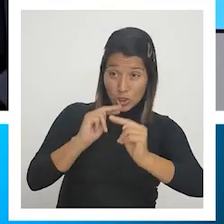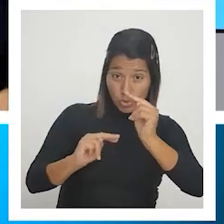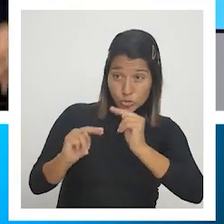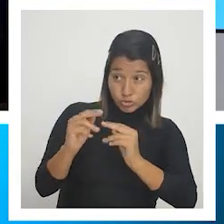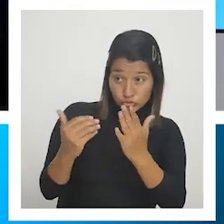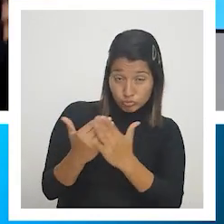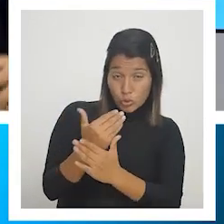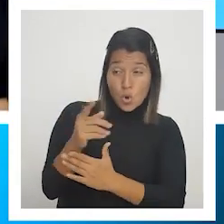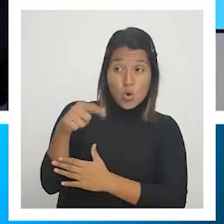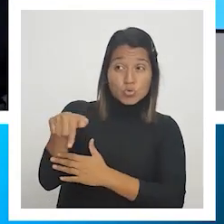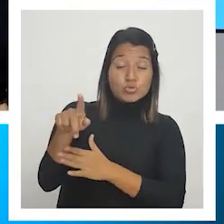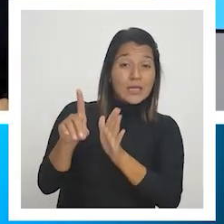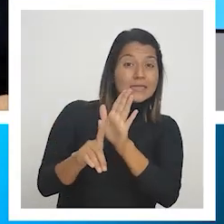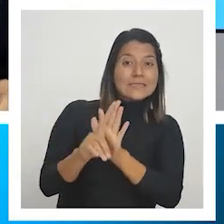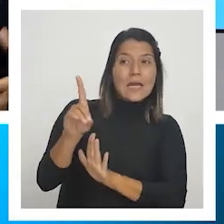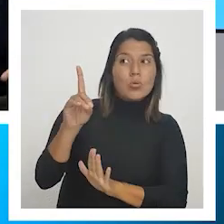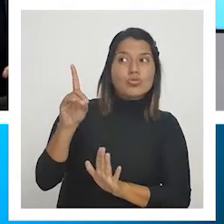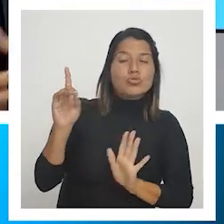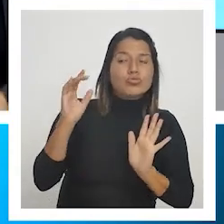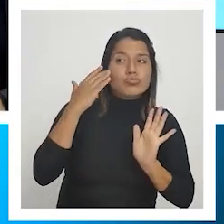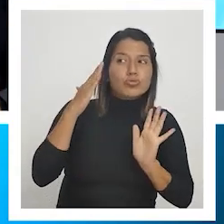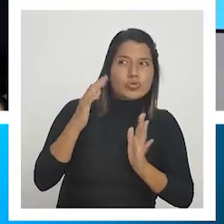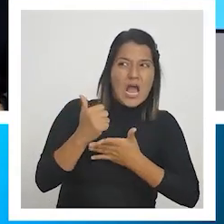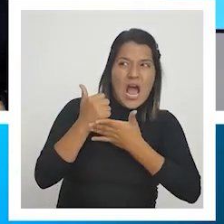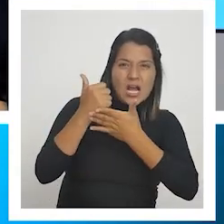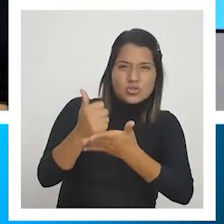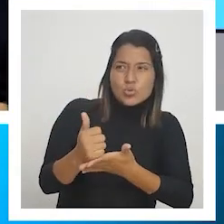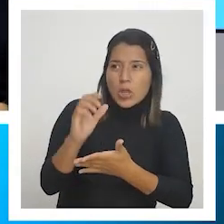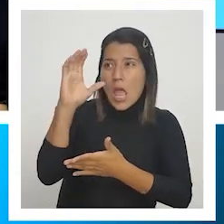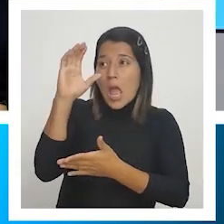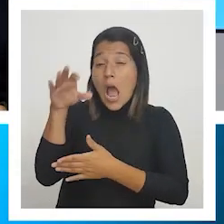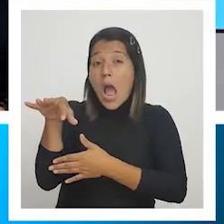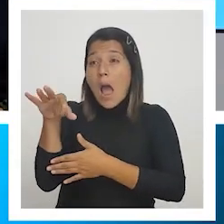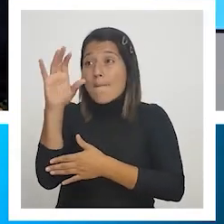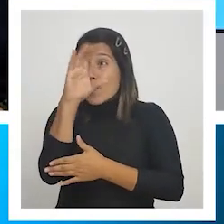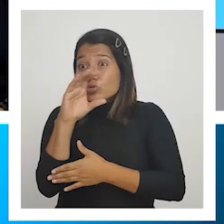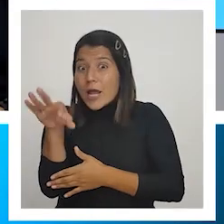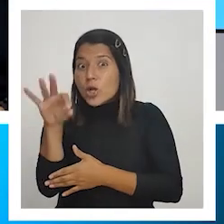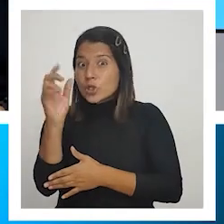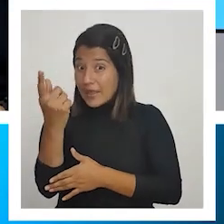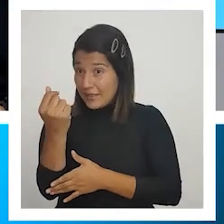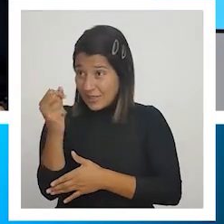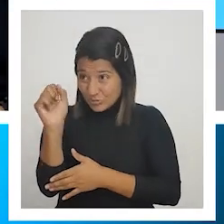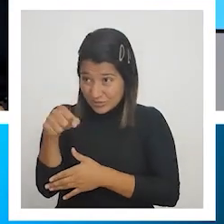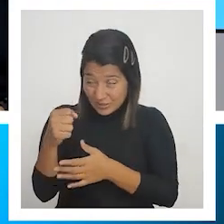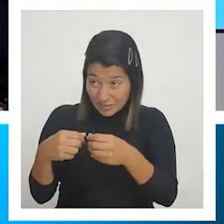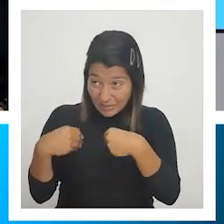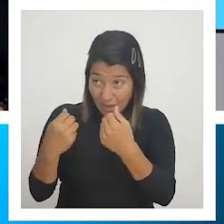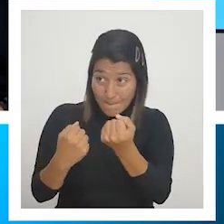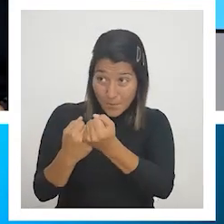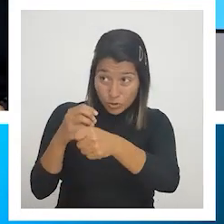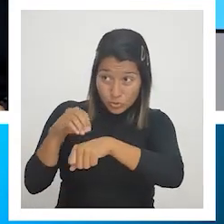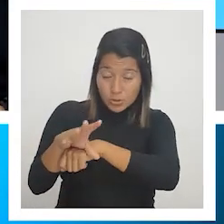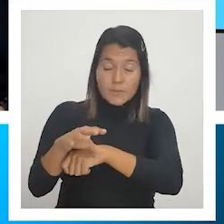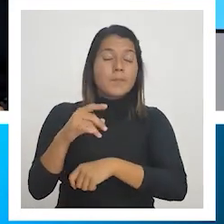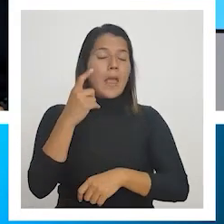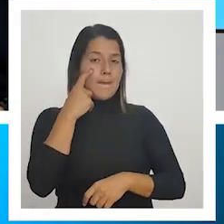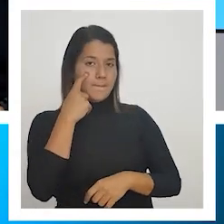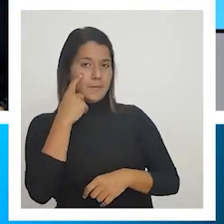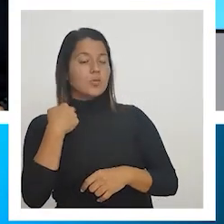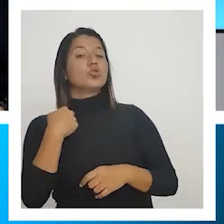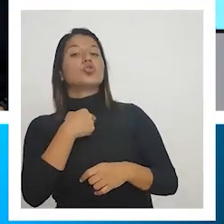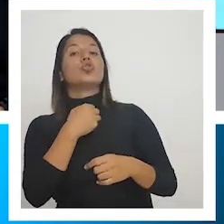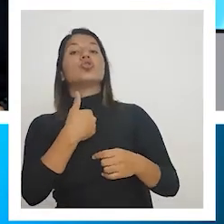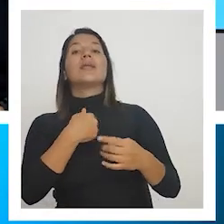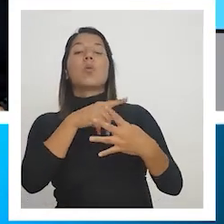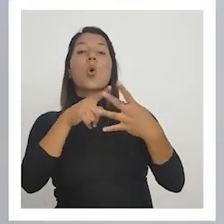les ayudan a conseguir la plata. Claro, vamos a ver. Nosotros tenemos 4 áreas de trabajo. La parte de investigación y